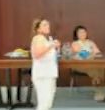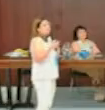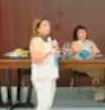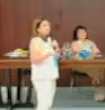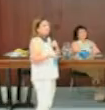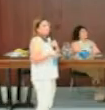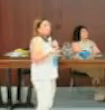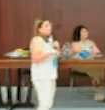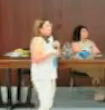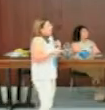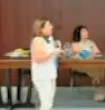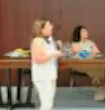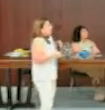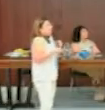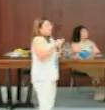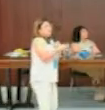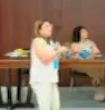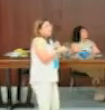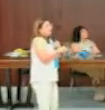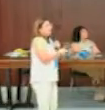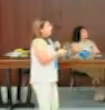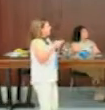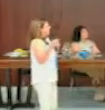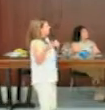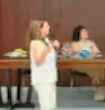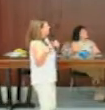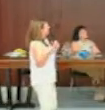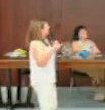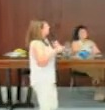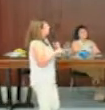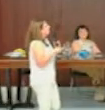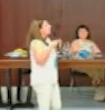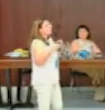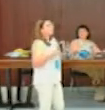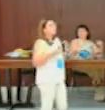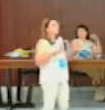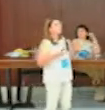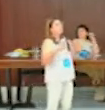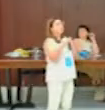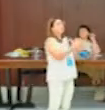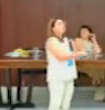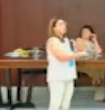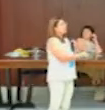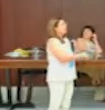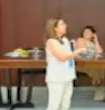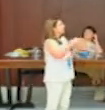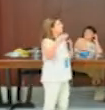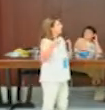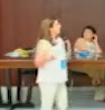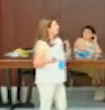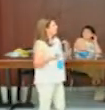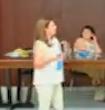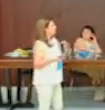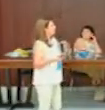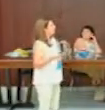Mayor movilidad con esto de que acá se paga mejor, allá se fue el hijo, esto, movilidad tanto de pacientes como de